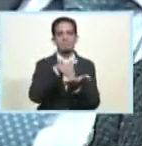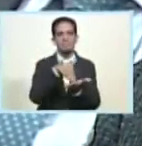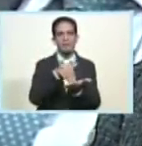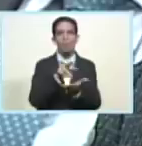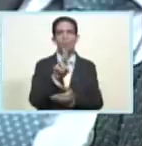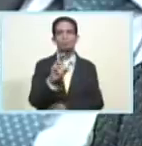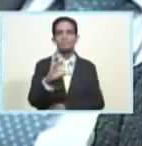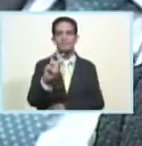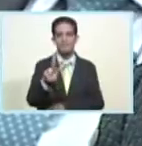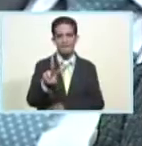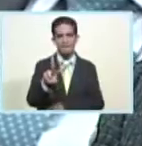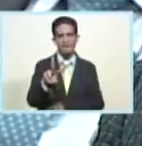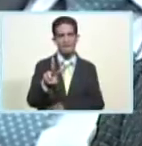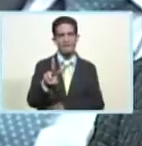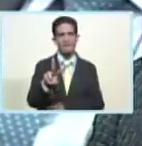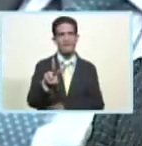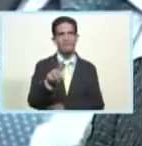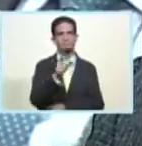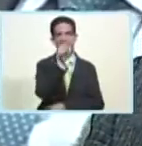Julio Escalona.